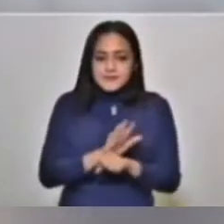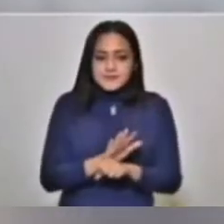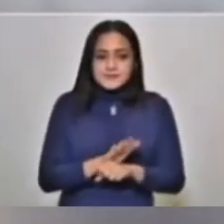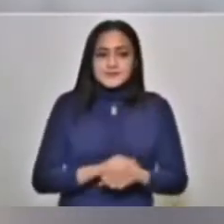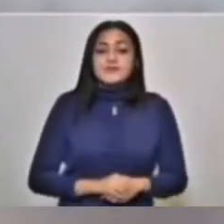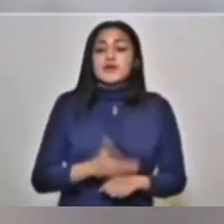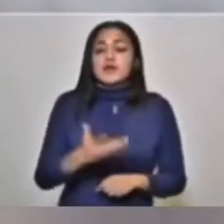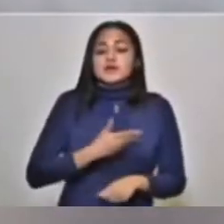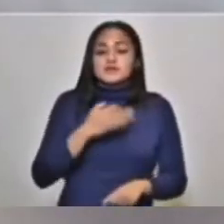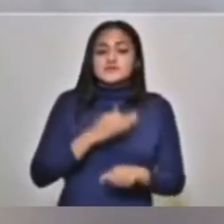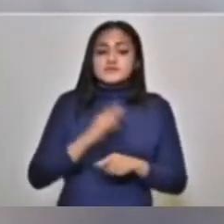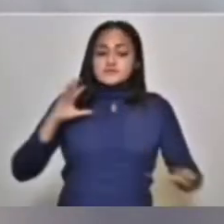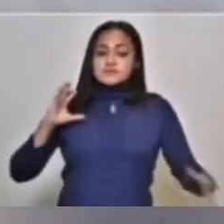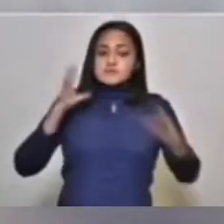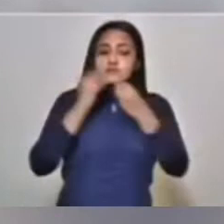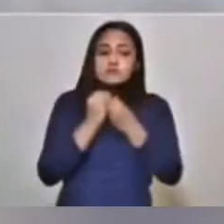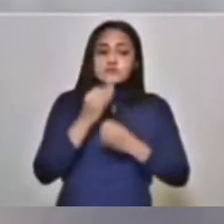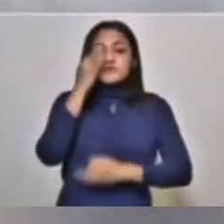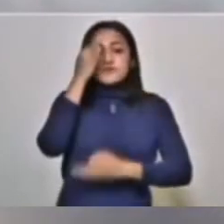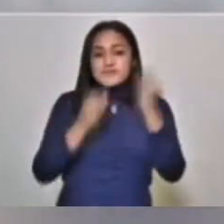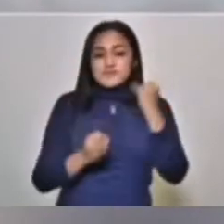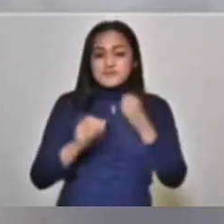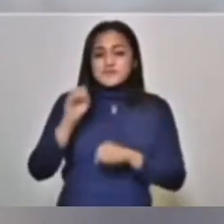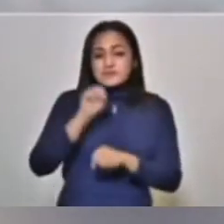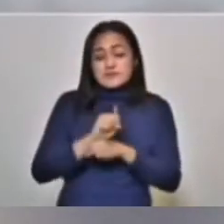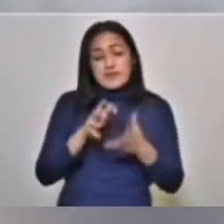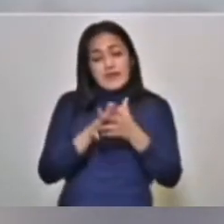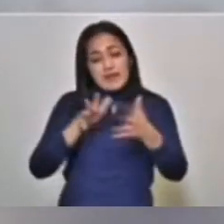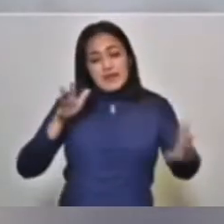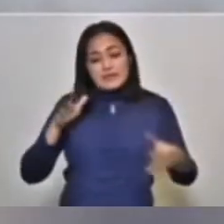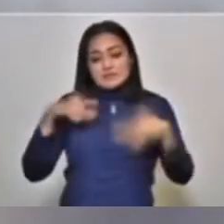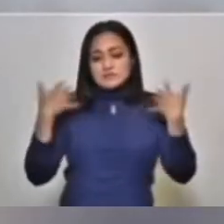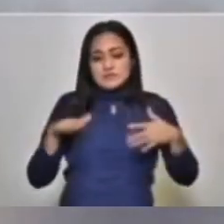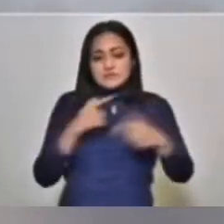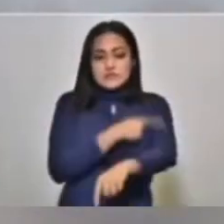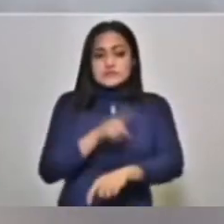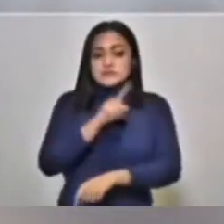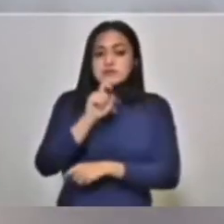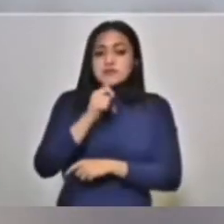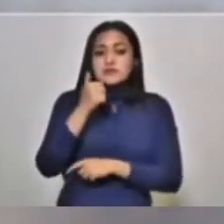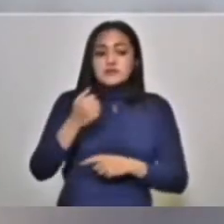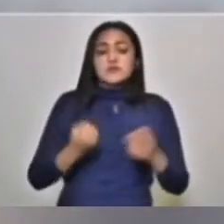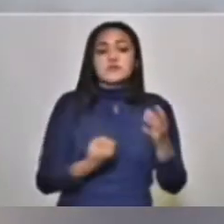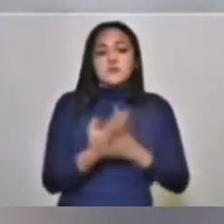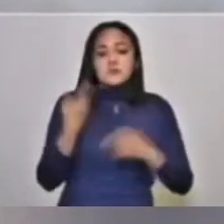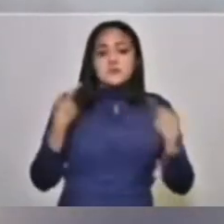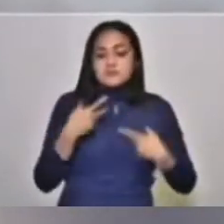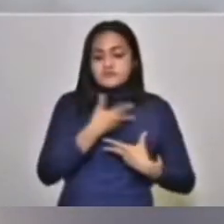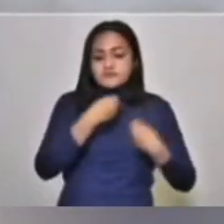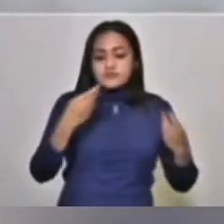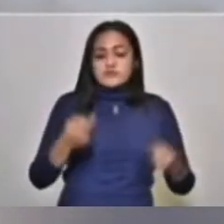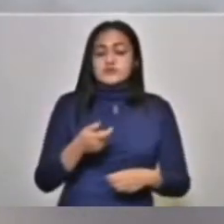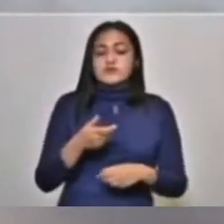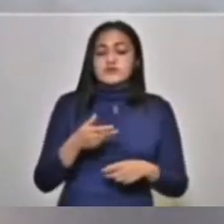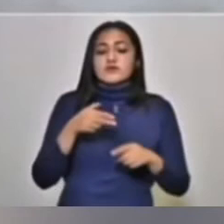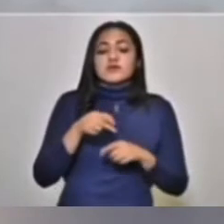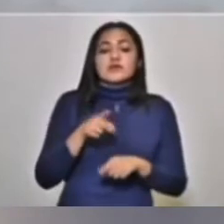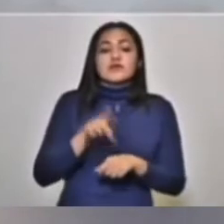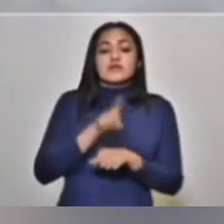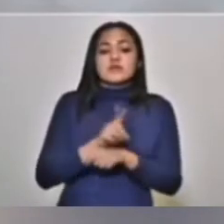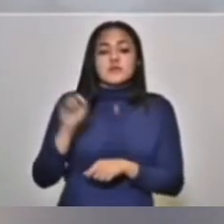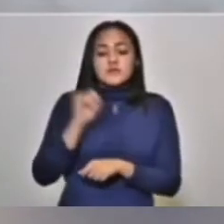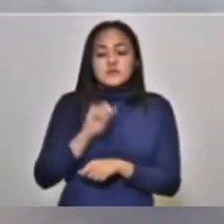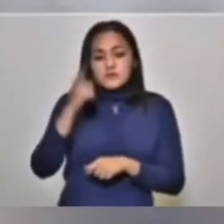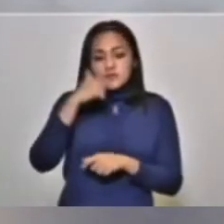tenemos al acumulado delfín grande que tuvimos 126 casos nuevos a corte del día jueves